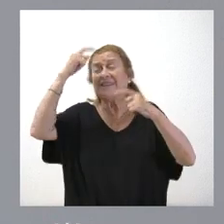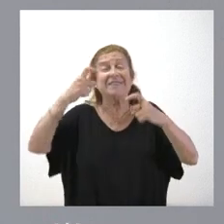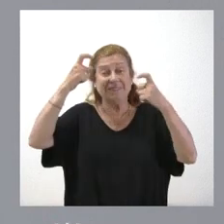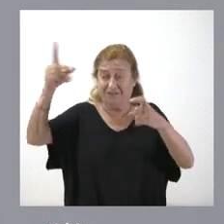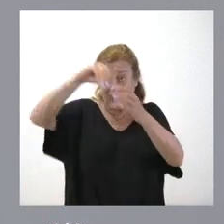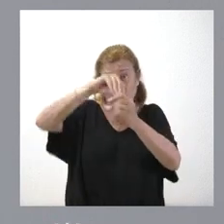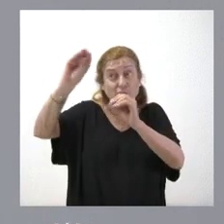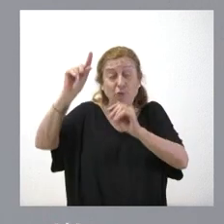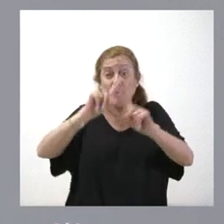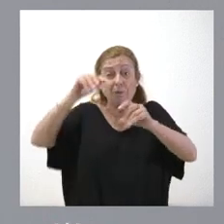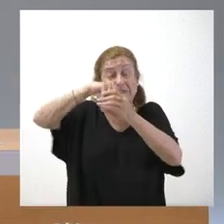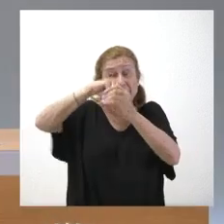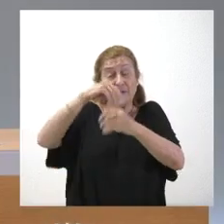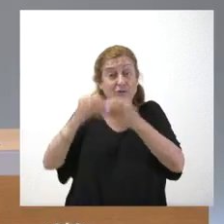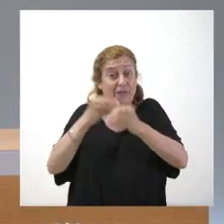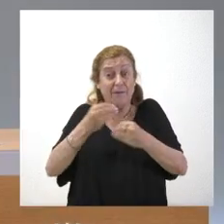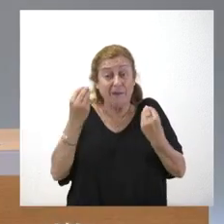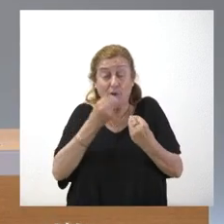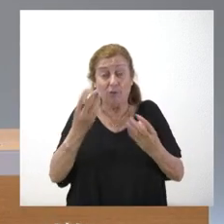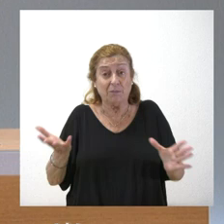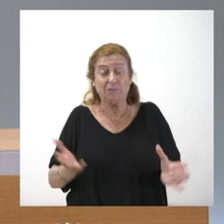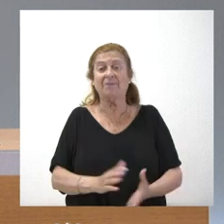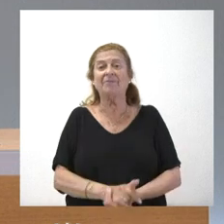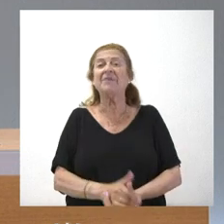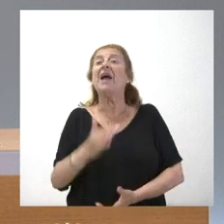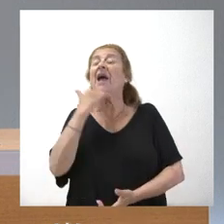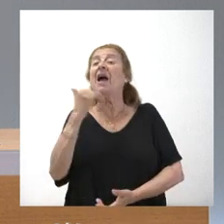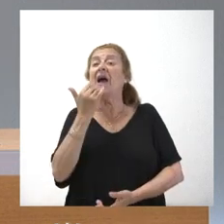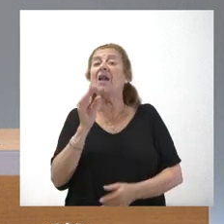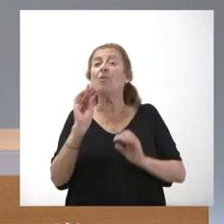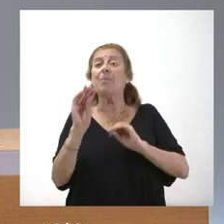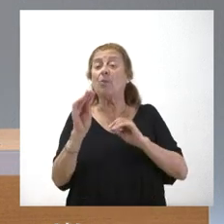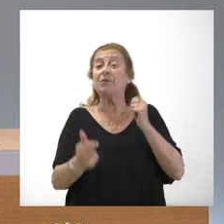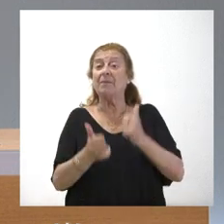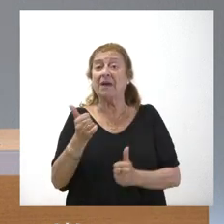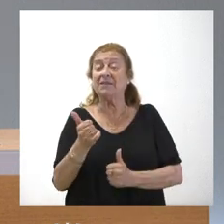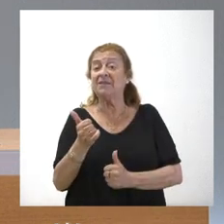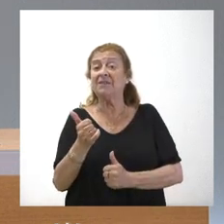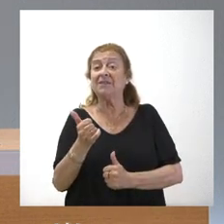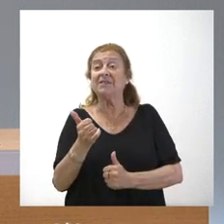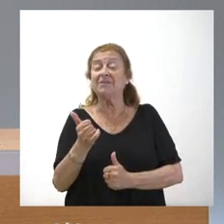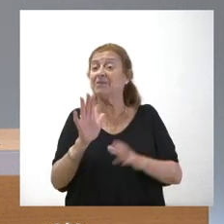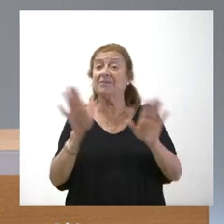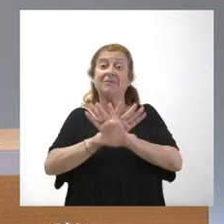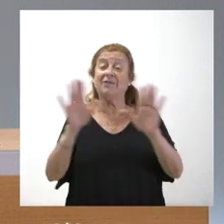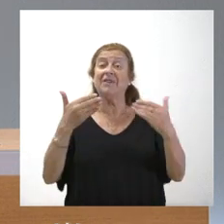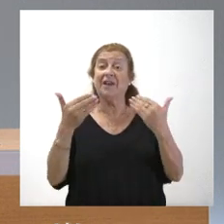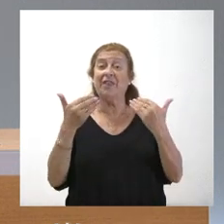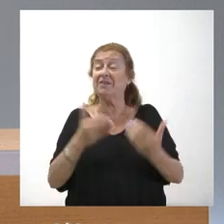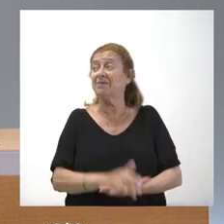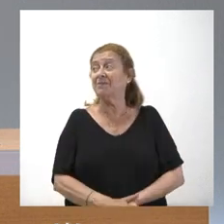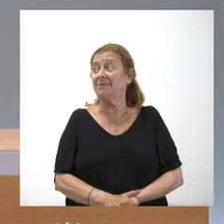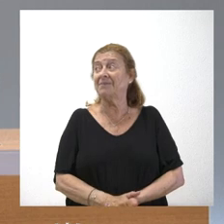que atraviesan alguna pregunta más pues es todo gracias